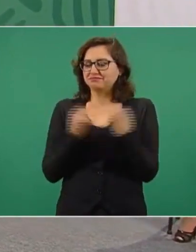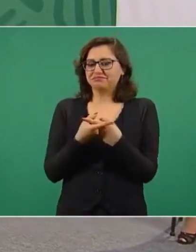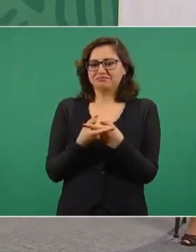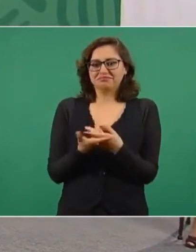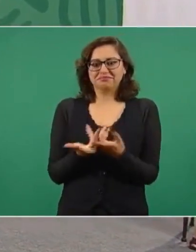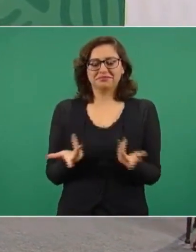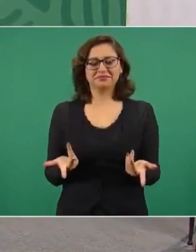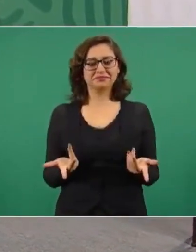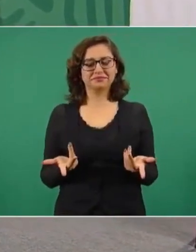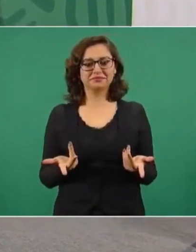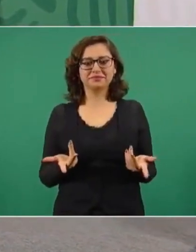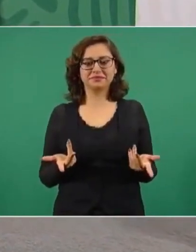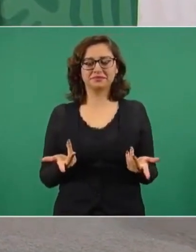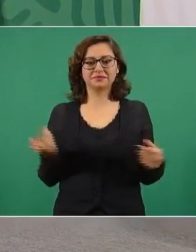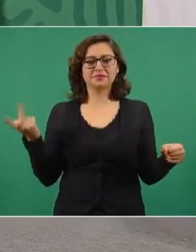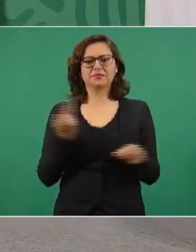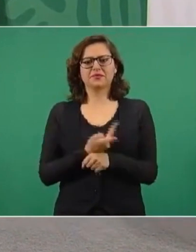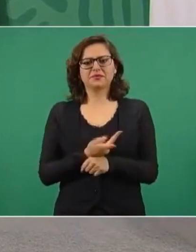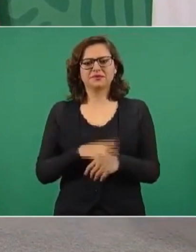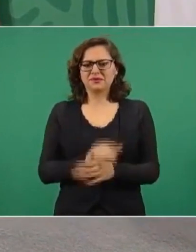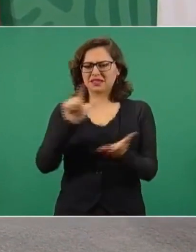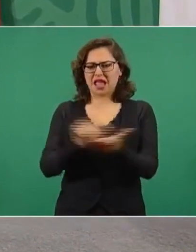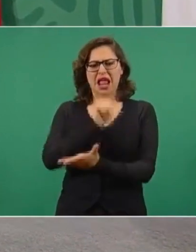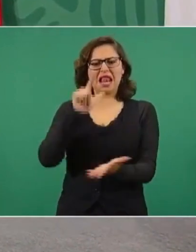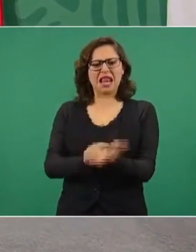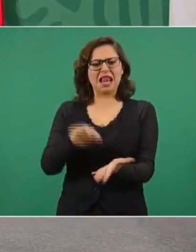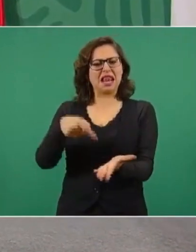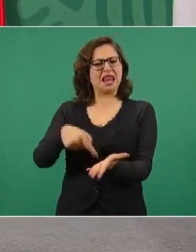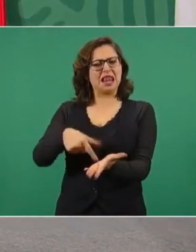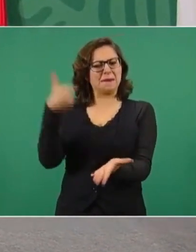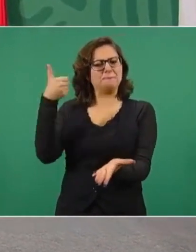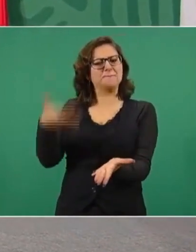¿Y qué es lo que se está pidiendo?